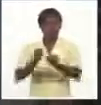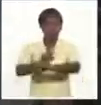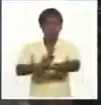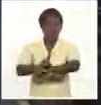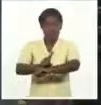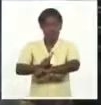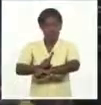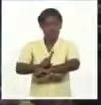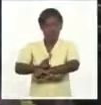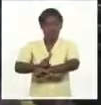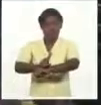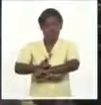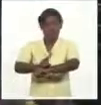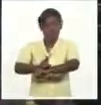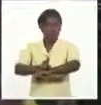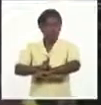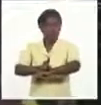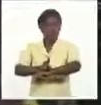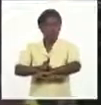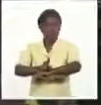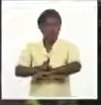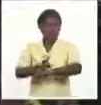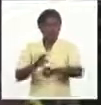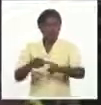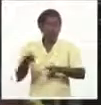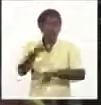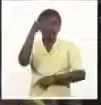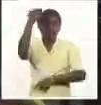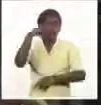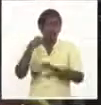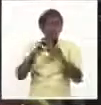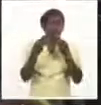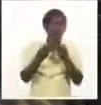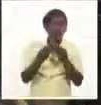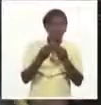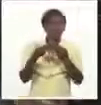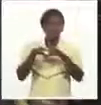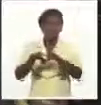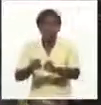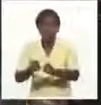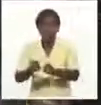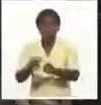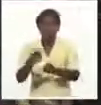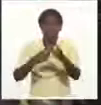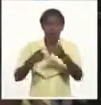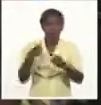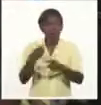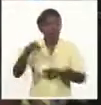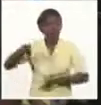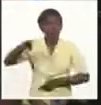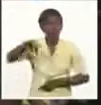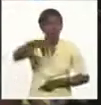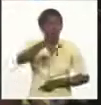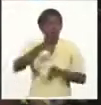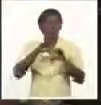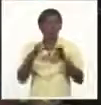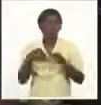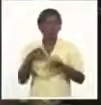momento más oportuno, enseguida que tengamos la información, se les va a dar, y todos, por supuesto, acompañamos el dolor que